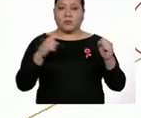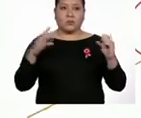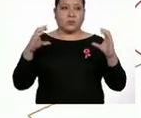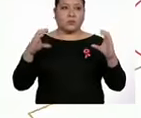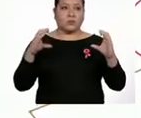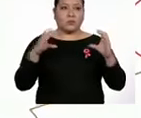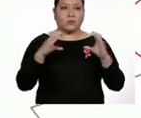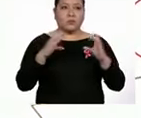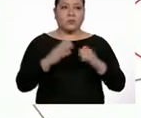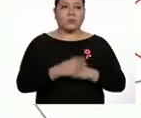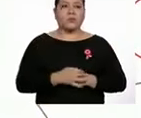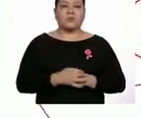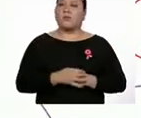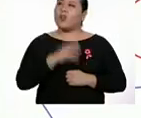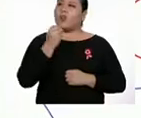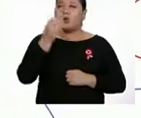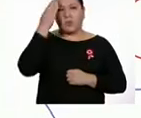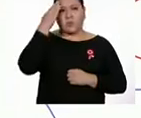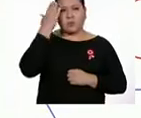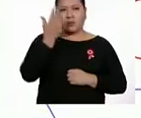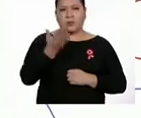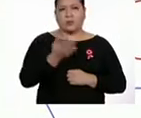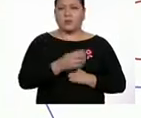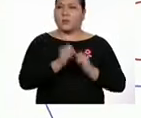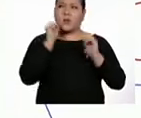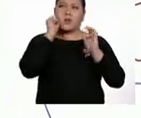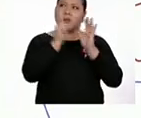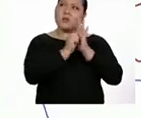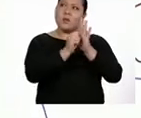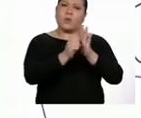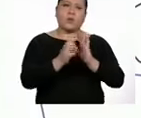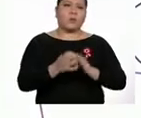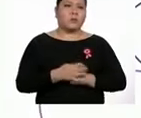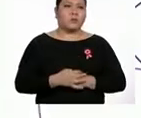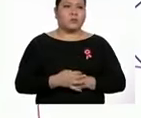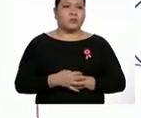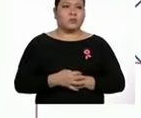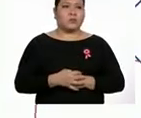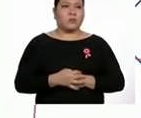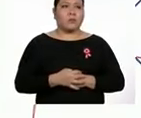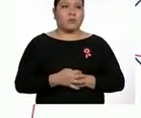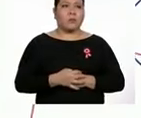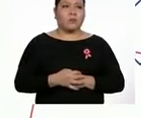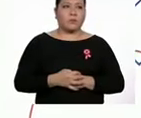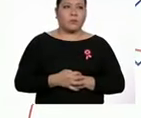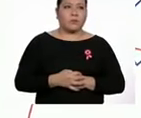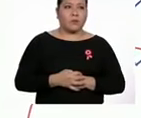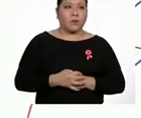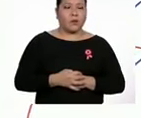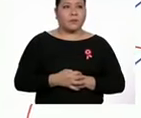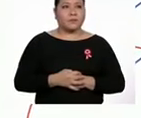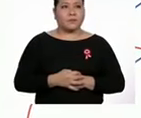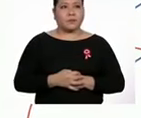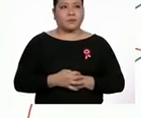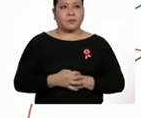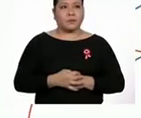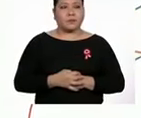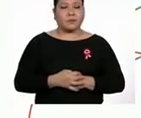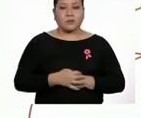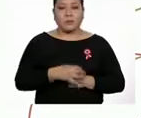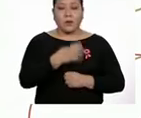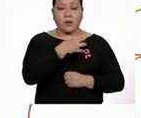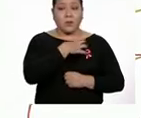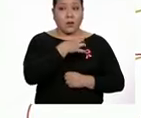números. ¿Y cómo se expresa simbólicamente? El intervalo correspondiente al